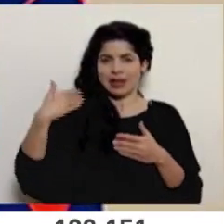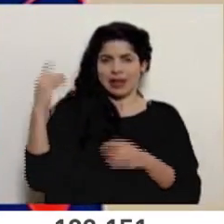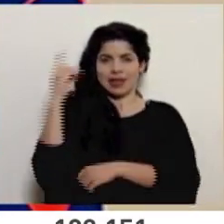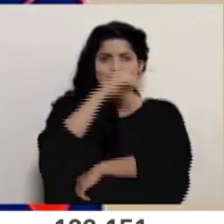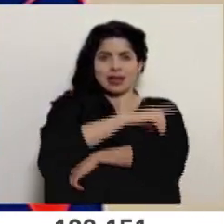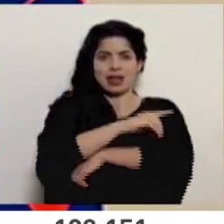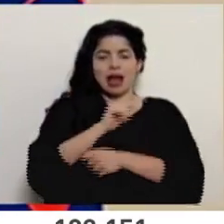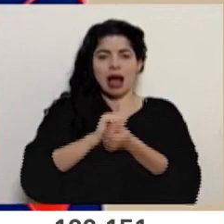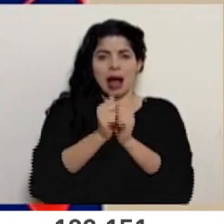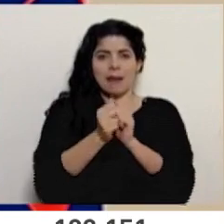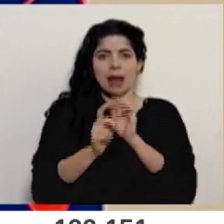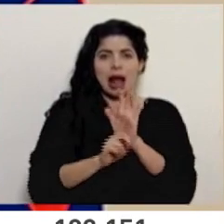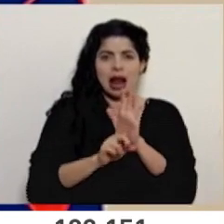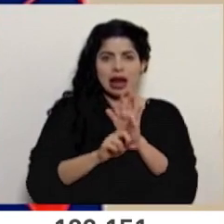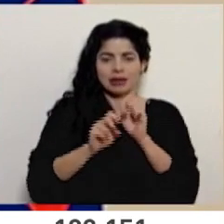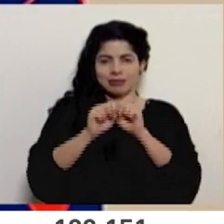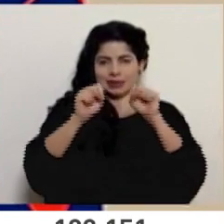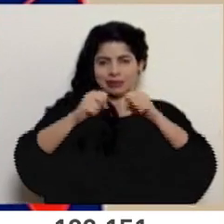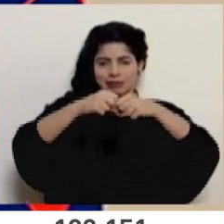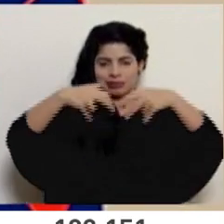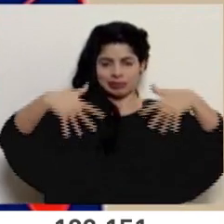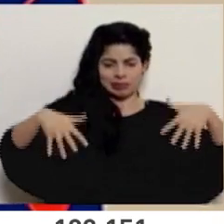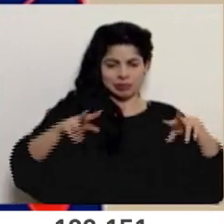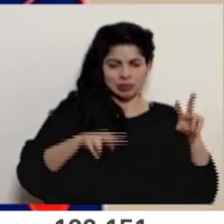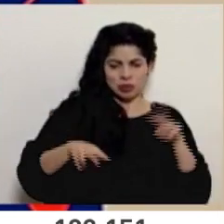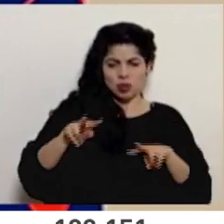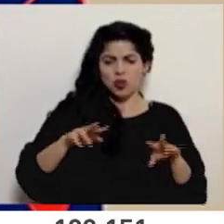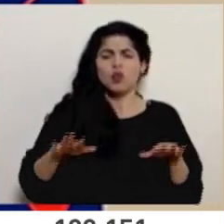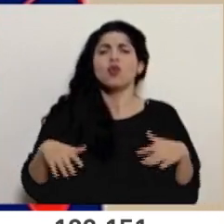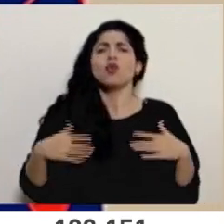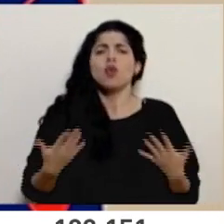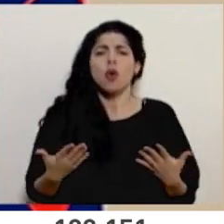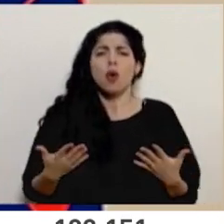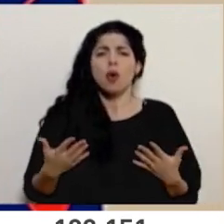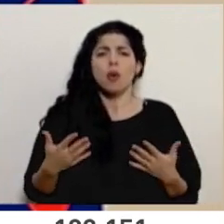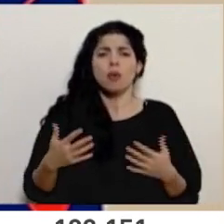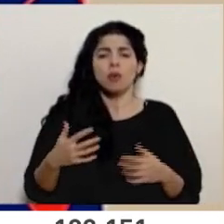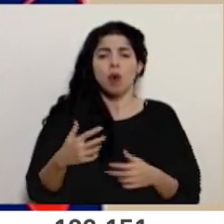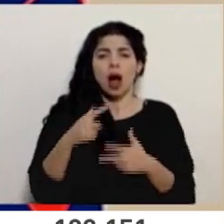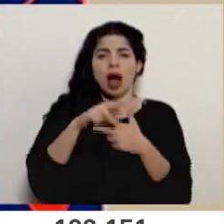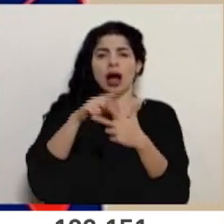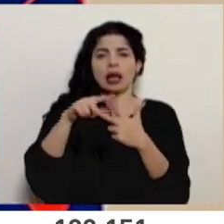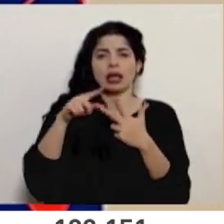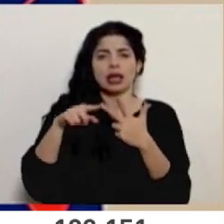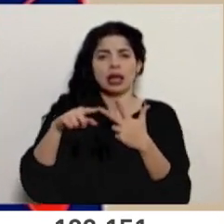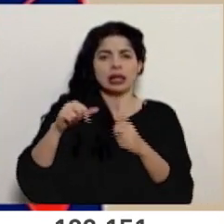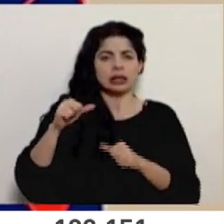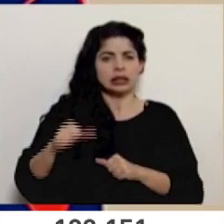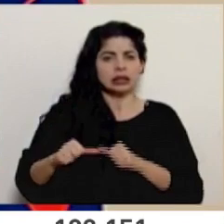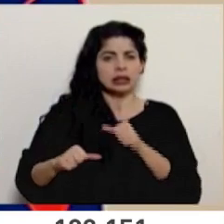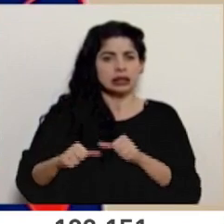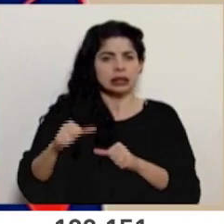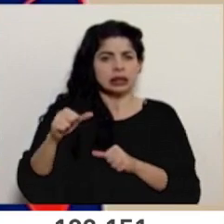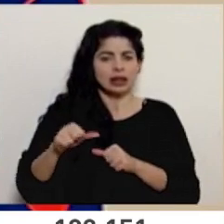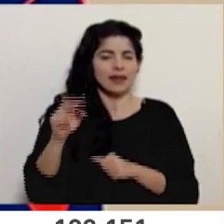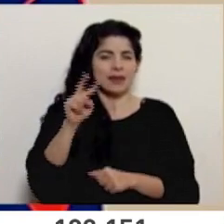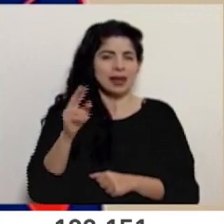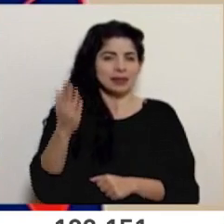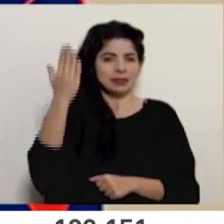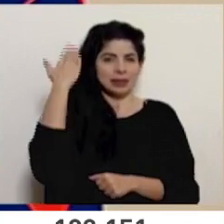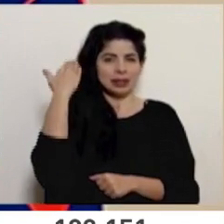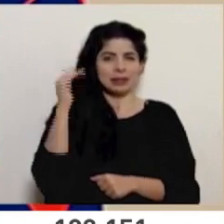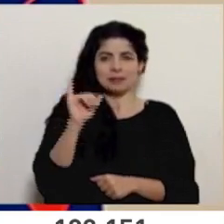cambio de alerta, como el esfuerzo continuo en 3 ejes que también el viernes